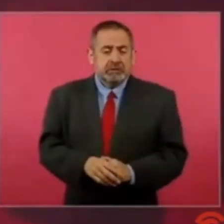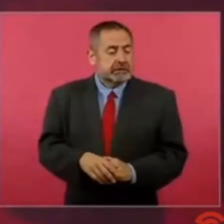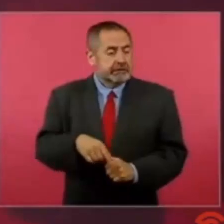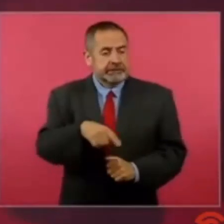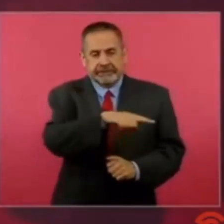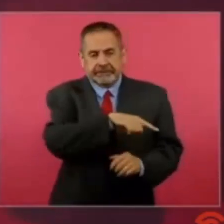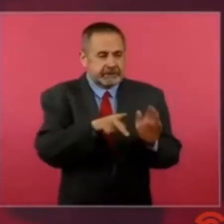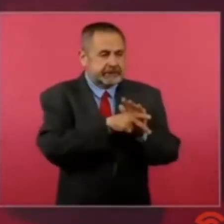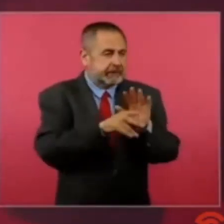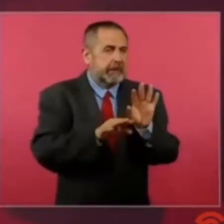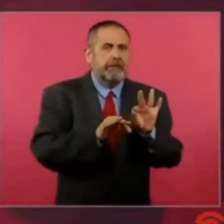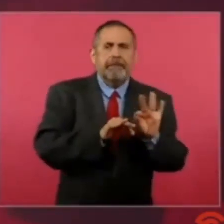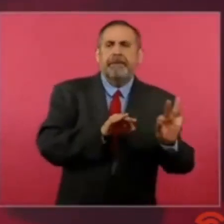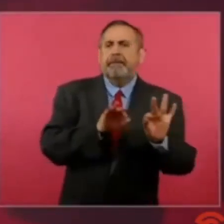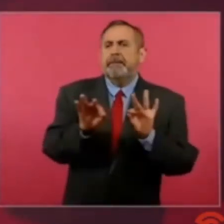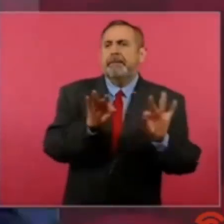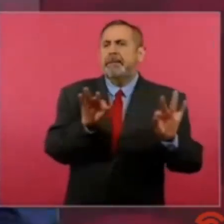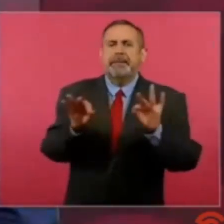influyen mucho.